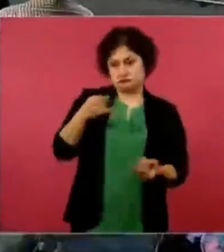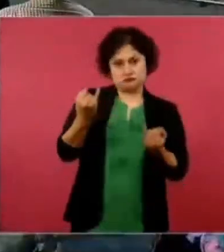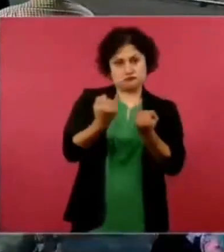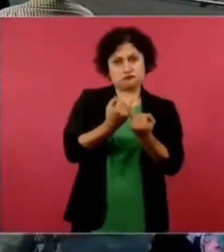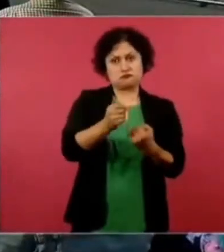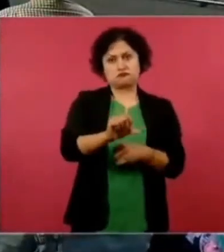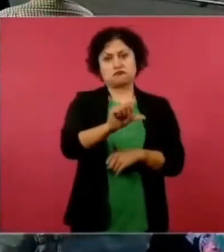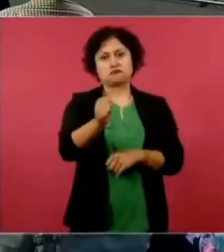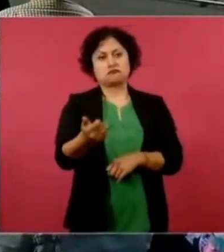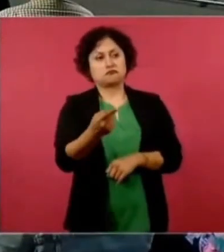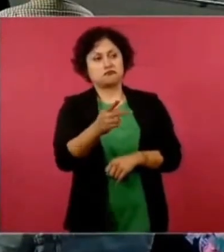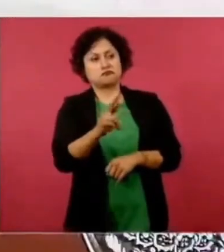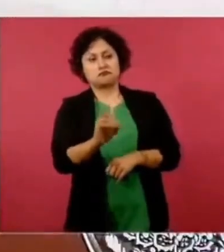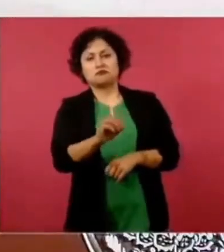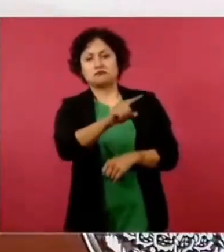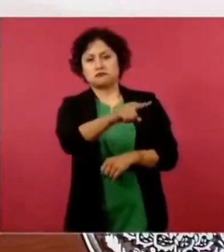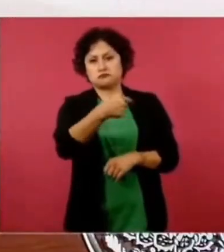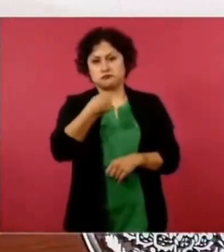Lo vine a hacer,